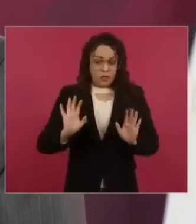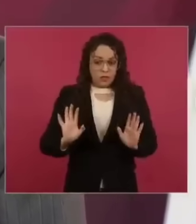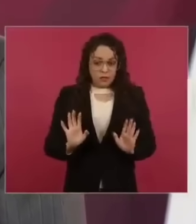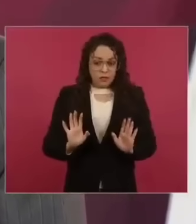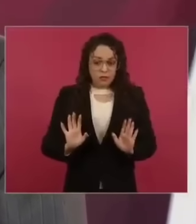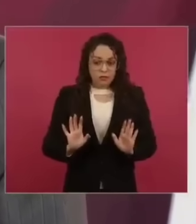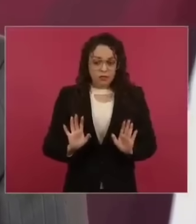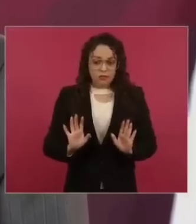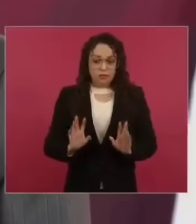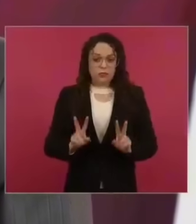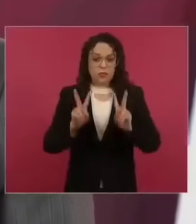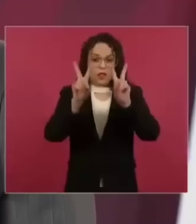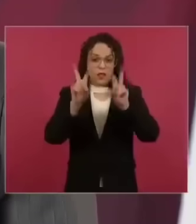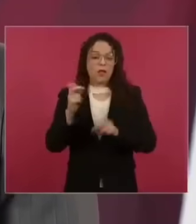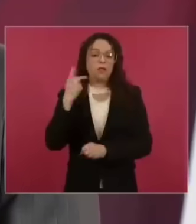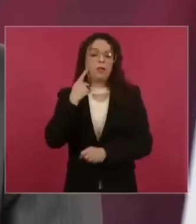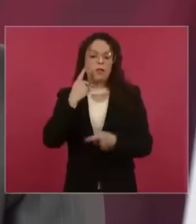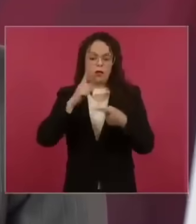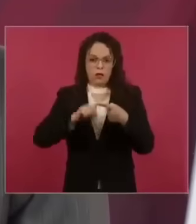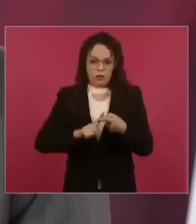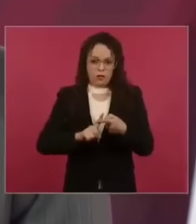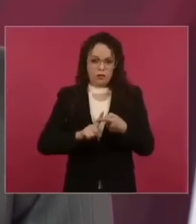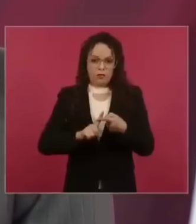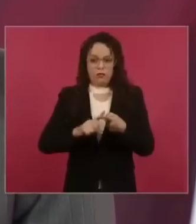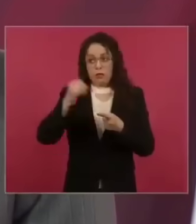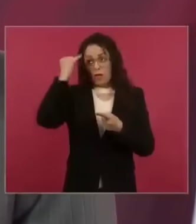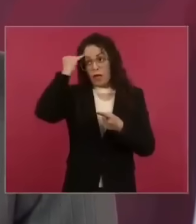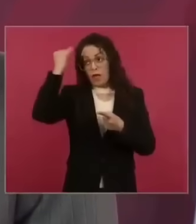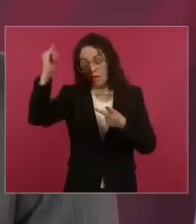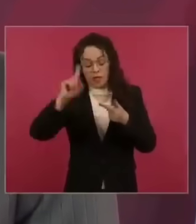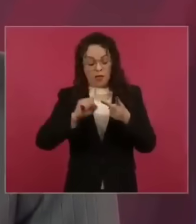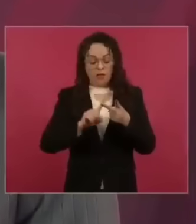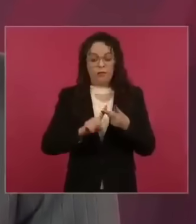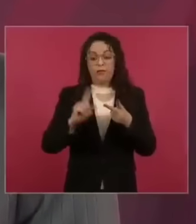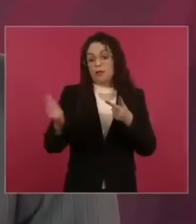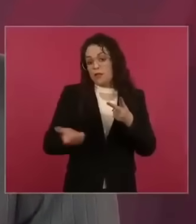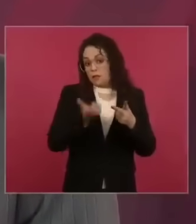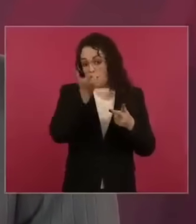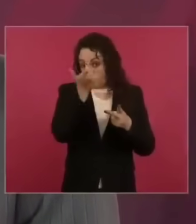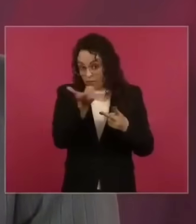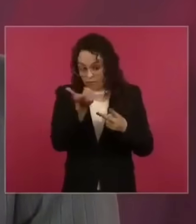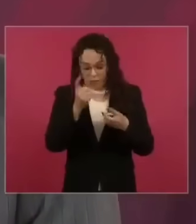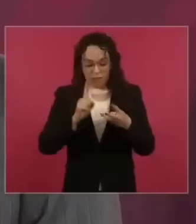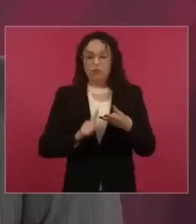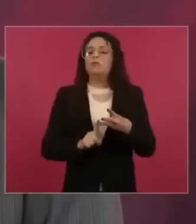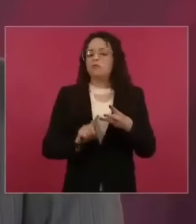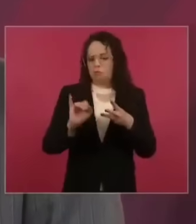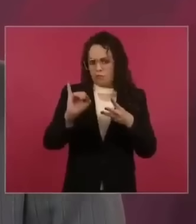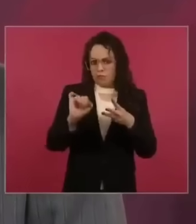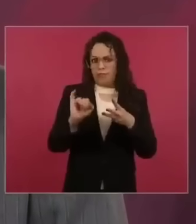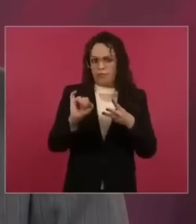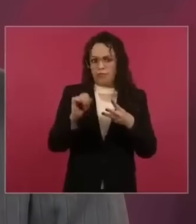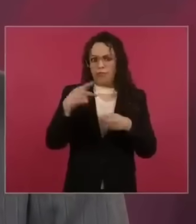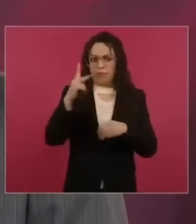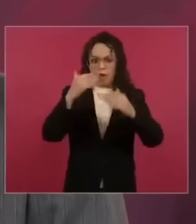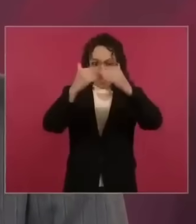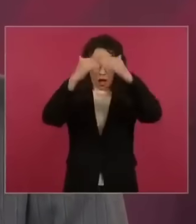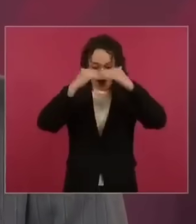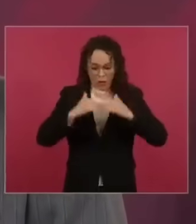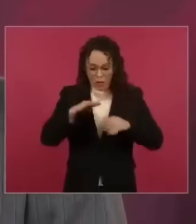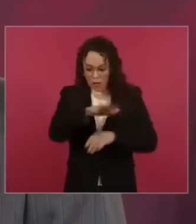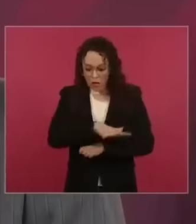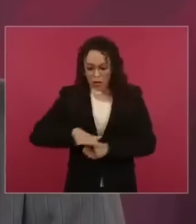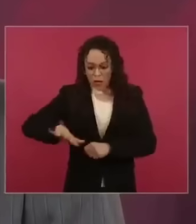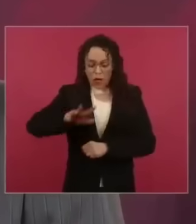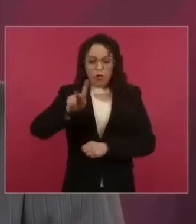broso porque está despedazando al al al gobierno de de morena de López Obrador